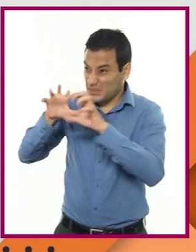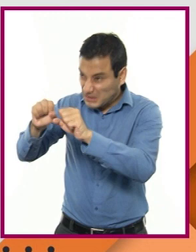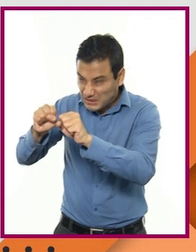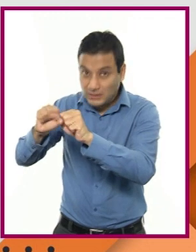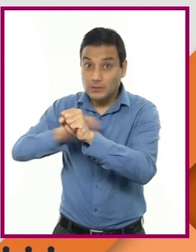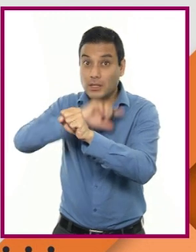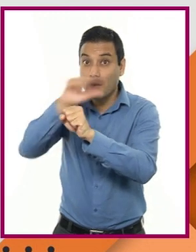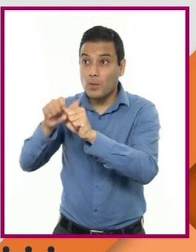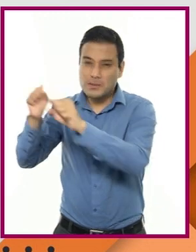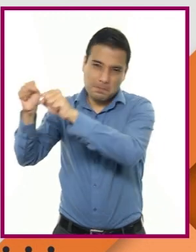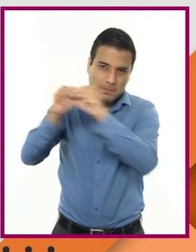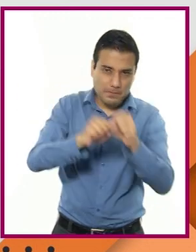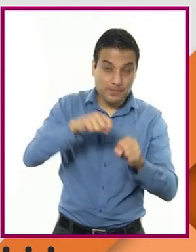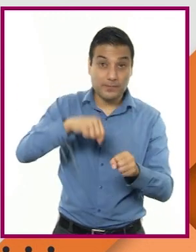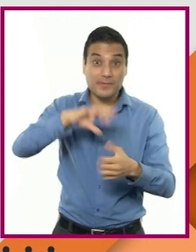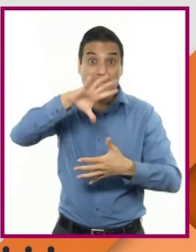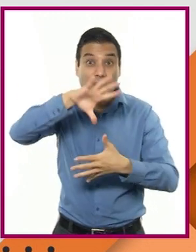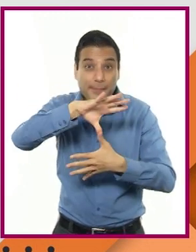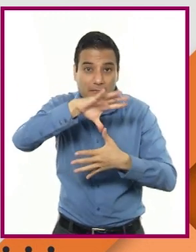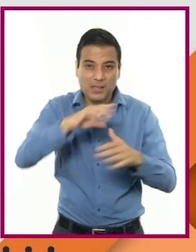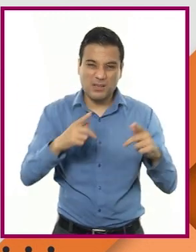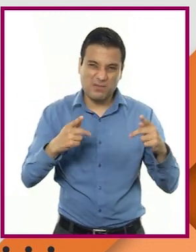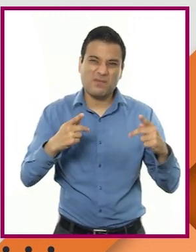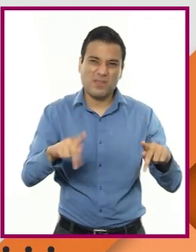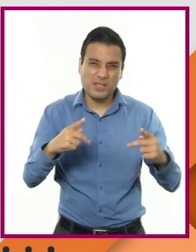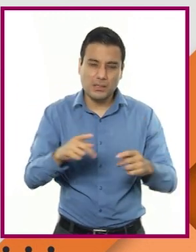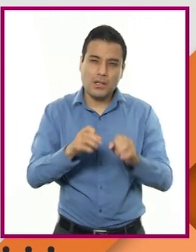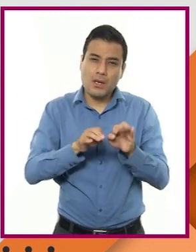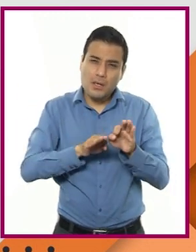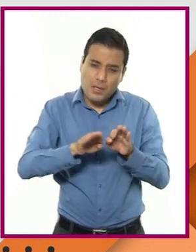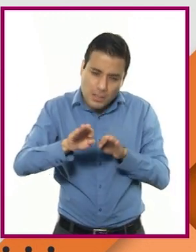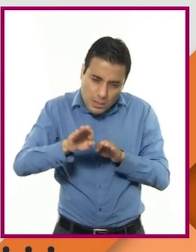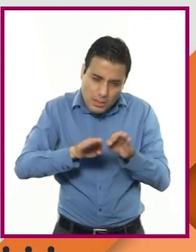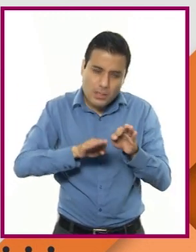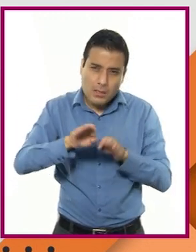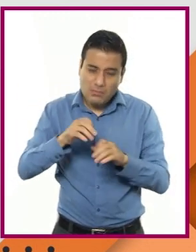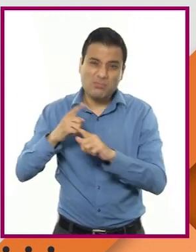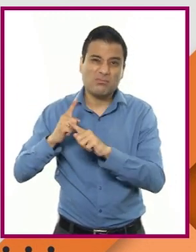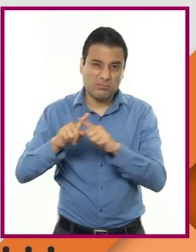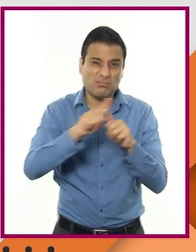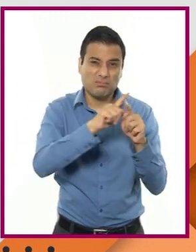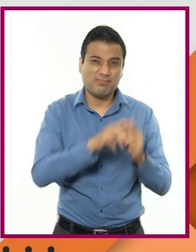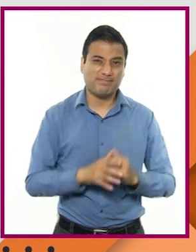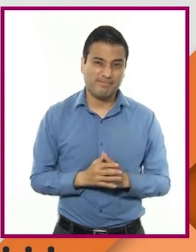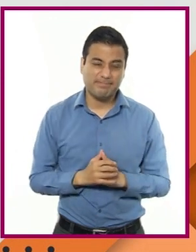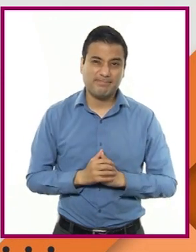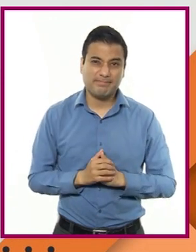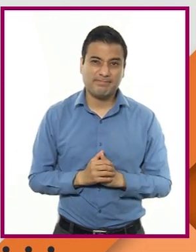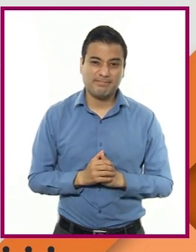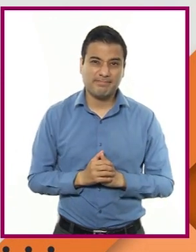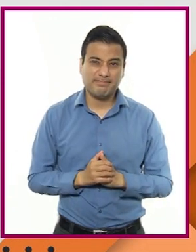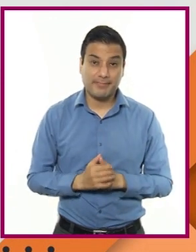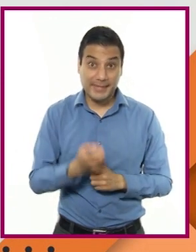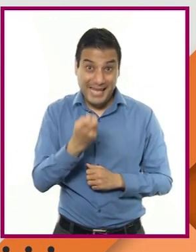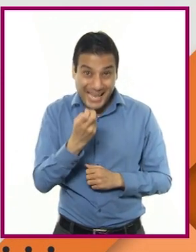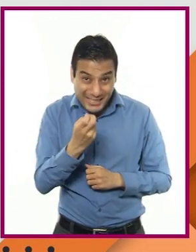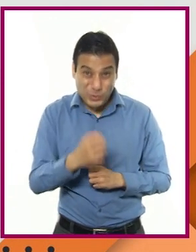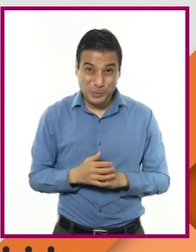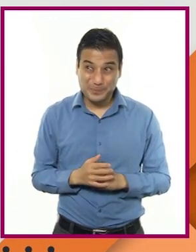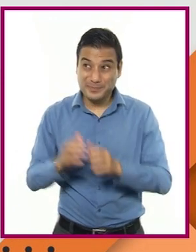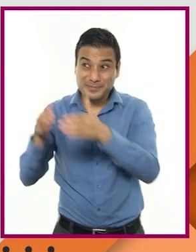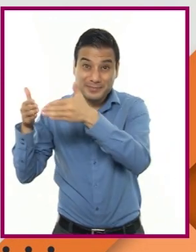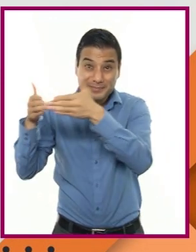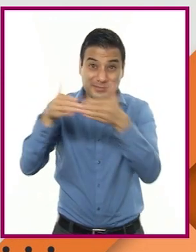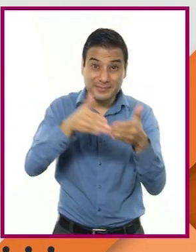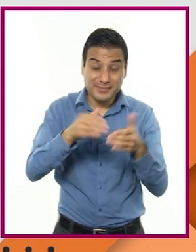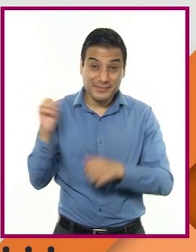a América para ser vendidos y realizar tareas forzadas de diferente índole. Este comercio transatlántico